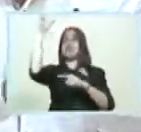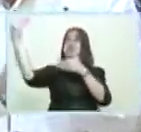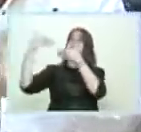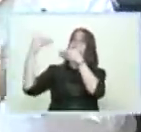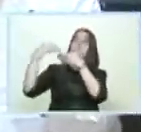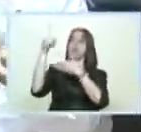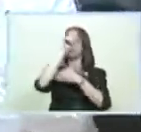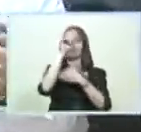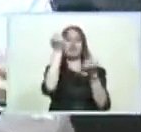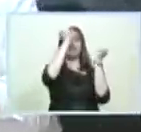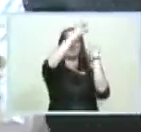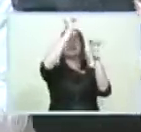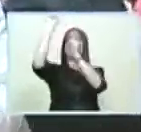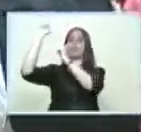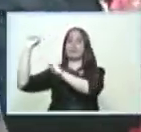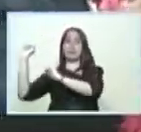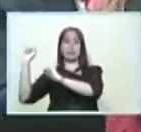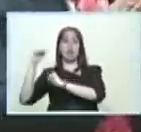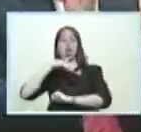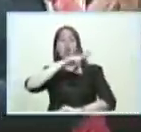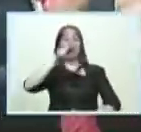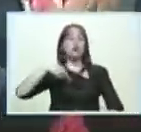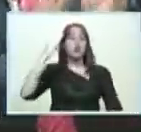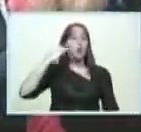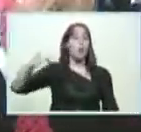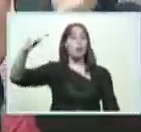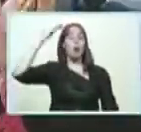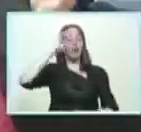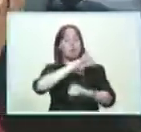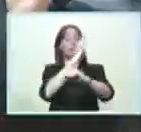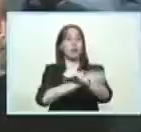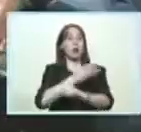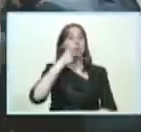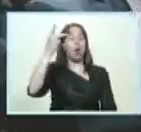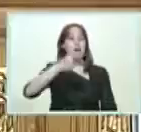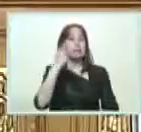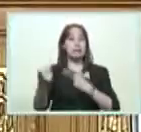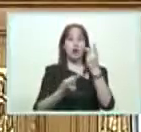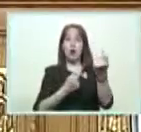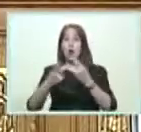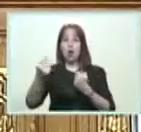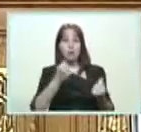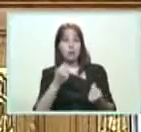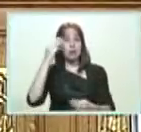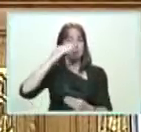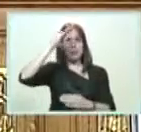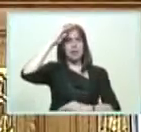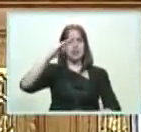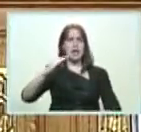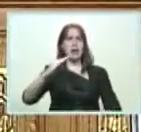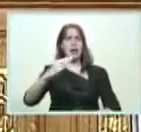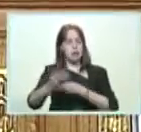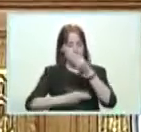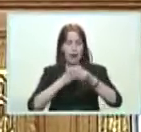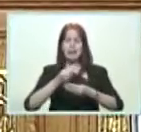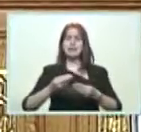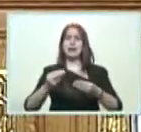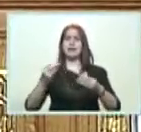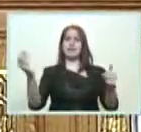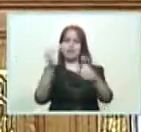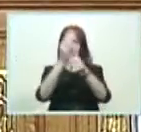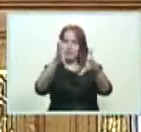hermanos. Tenemos la moral, el poder político, el poder económico y el poder militar para eso. La